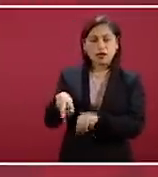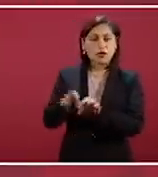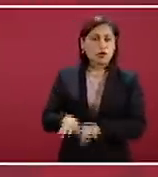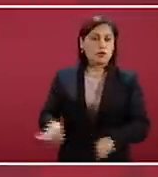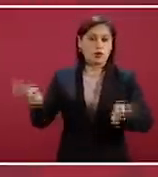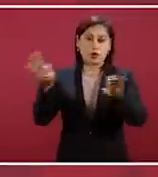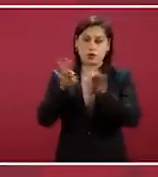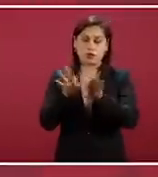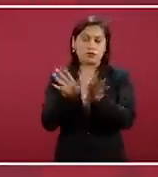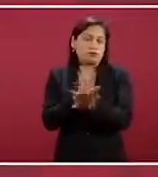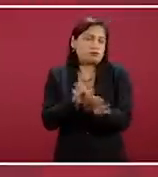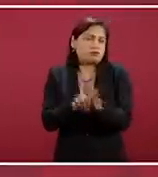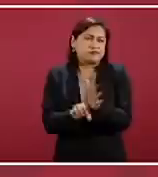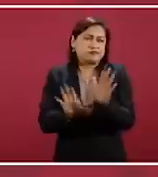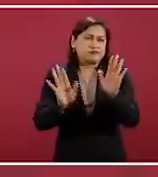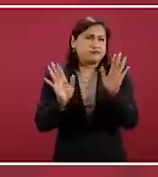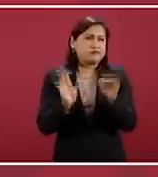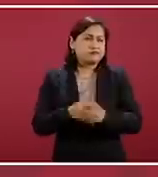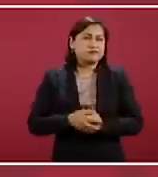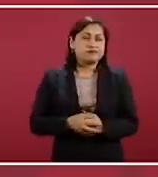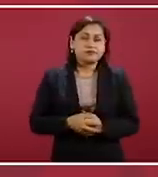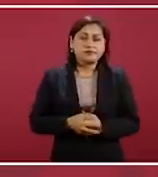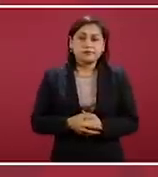Por ejemplo,